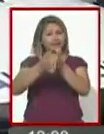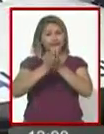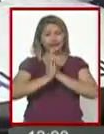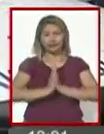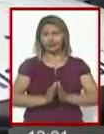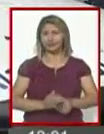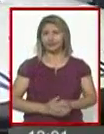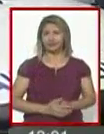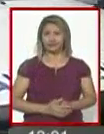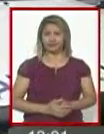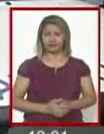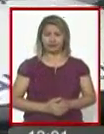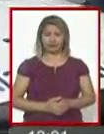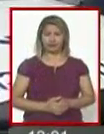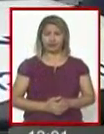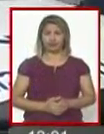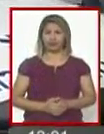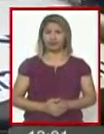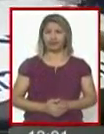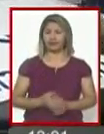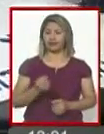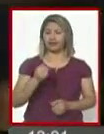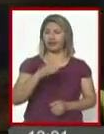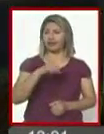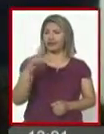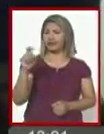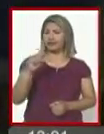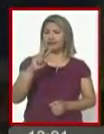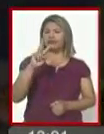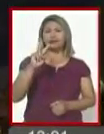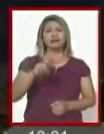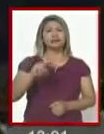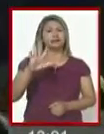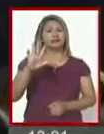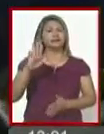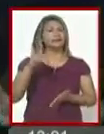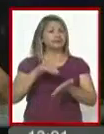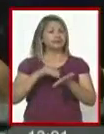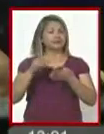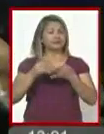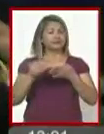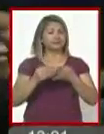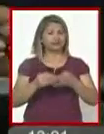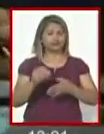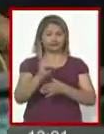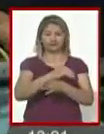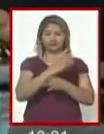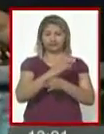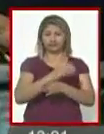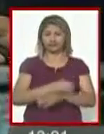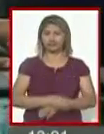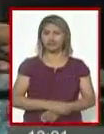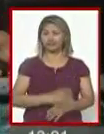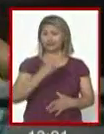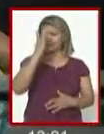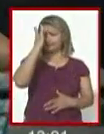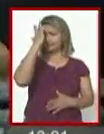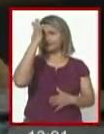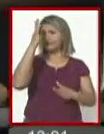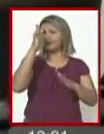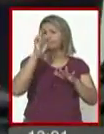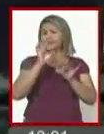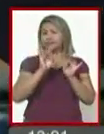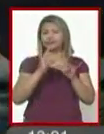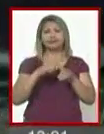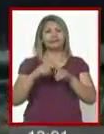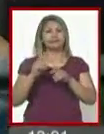La inversión de esta ambulancia es aproximadamente $125,000 que cuesta. Es una ambulancia de terapia intensiva